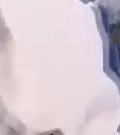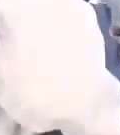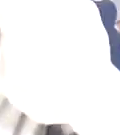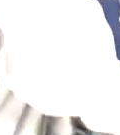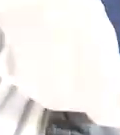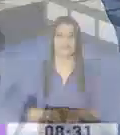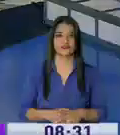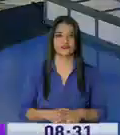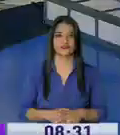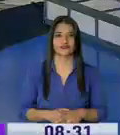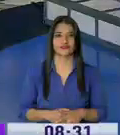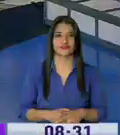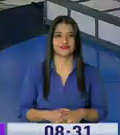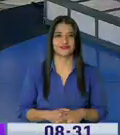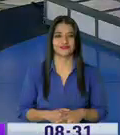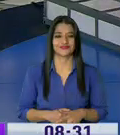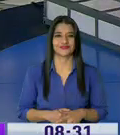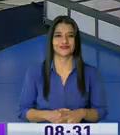Rojas.